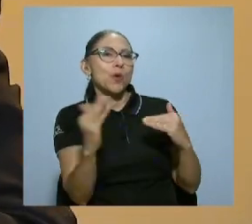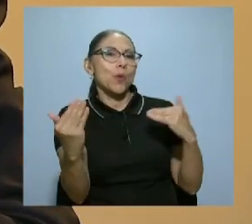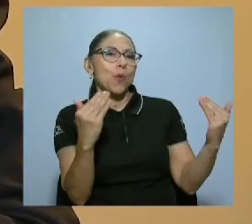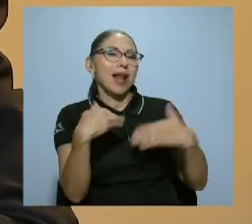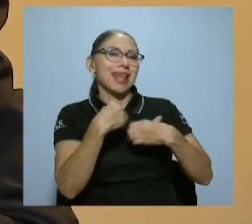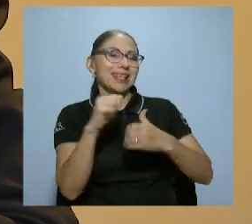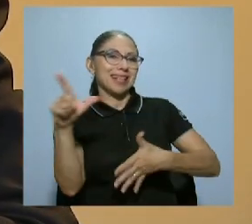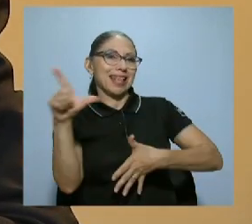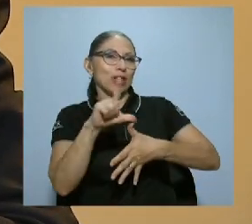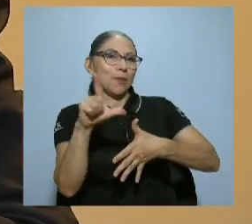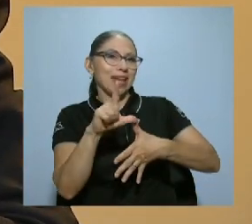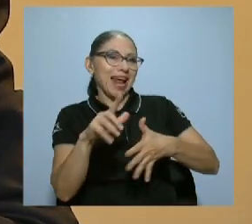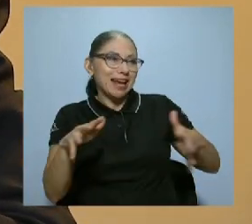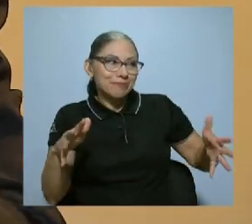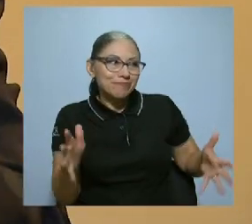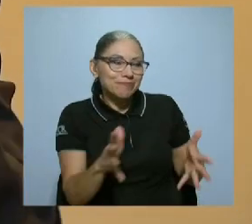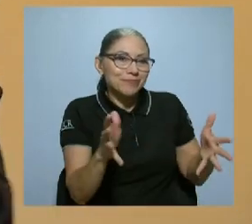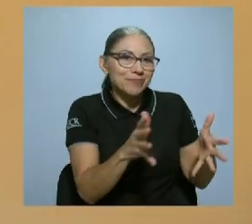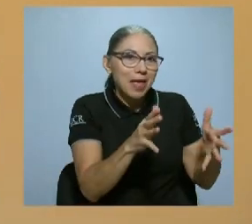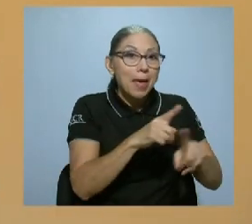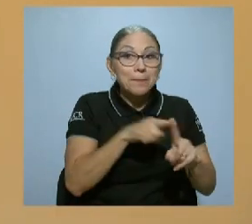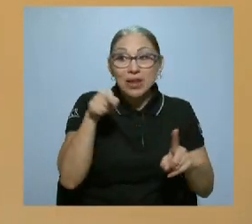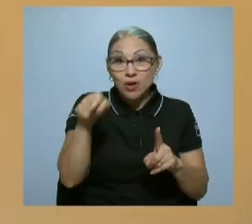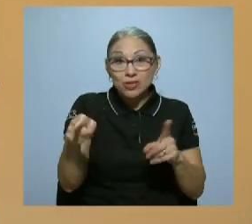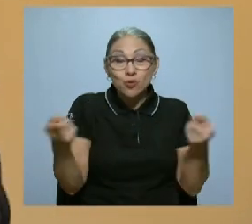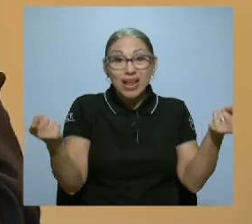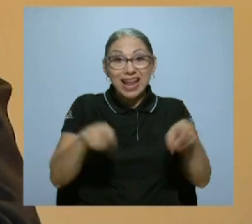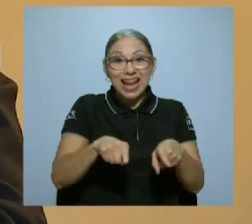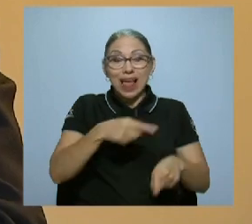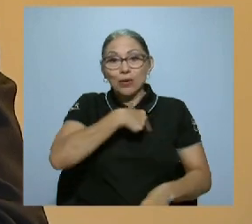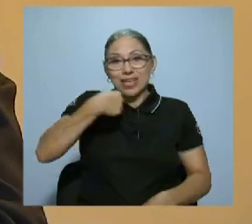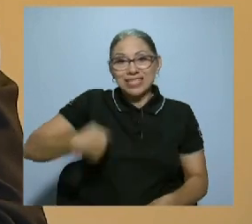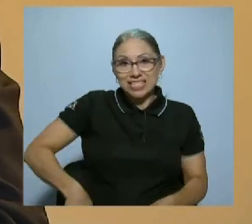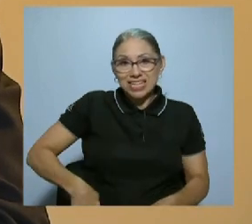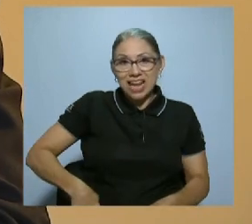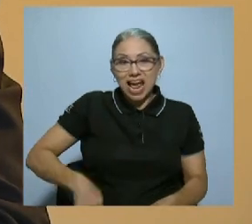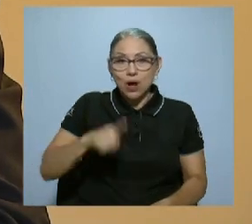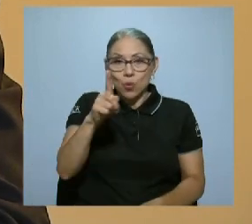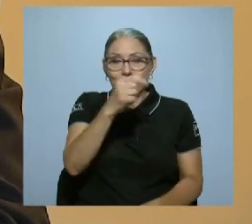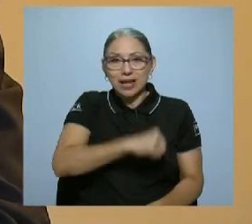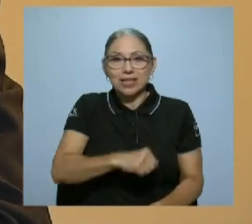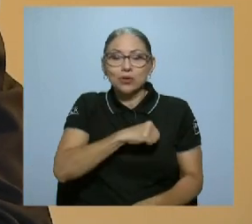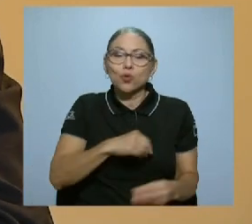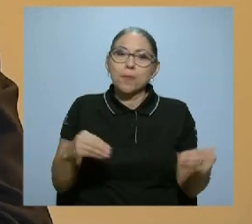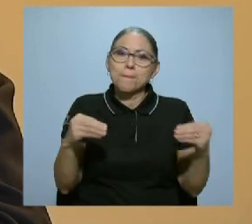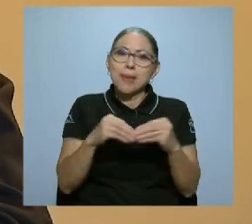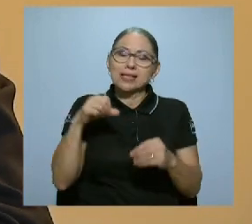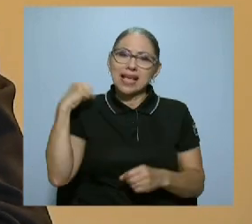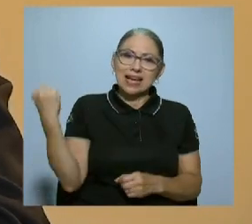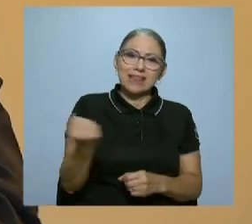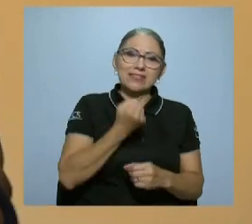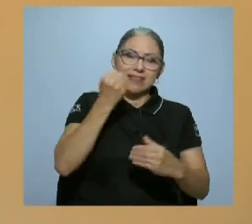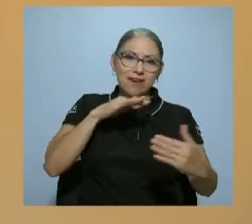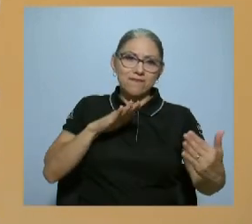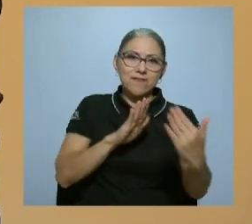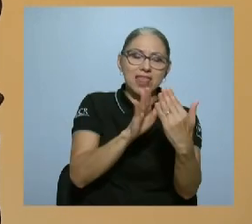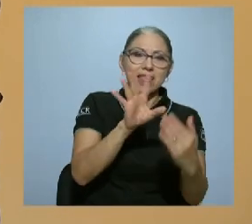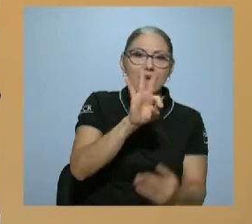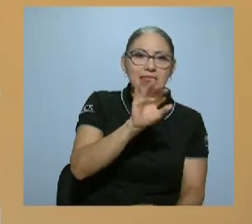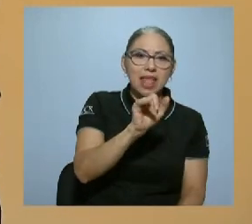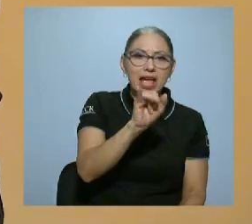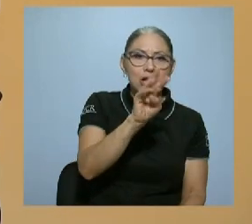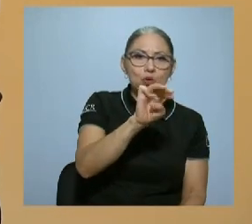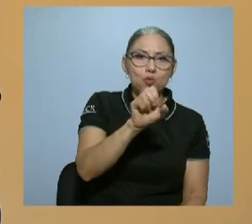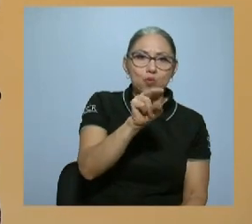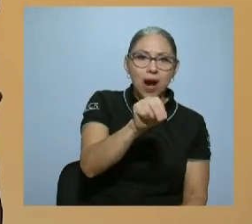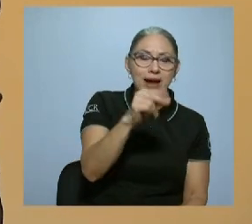hubiera generado que China hubiera tenido una actitud infinitamente más agresiva frente a Taiwán, porque le hubieran